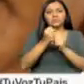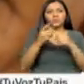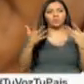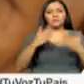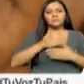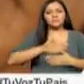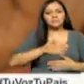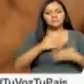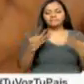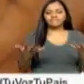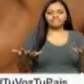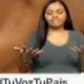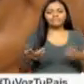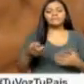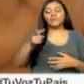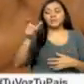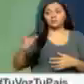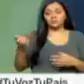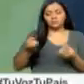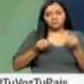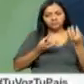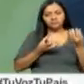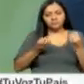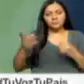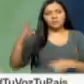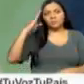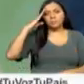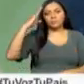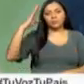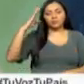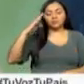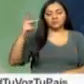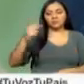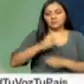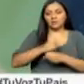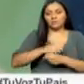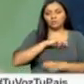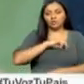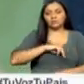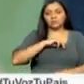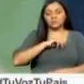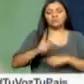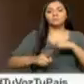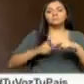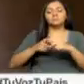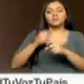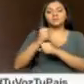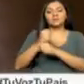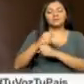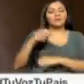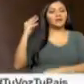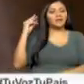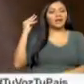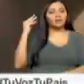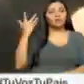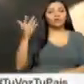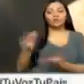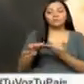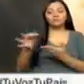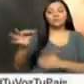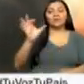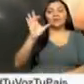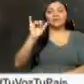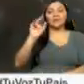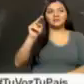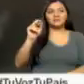Así lo comenta este ciudadano, quien además de ser policía municipal, opera en la radio HF del municipio de Taisha. Él fue